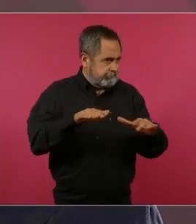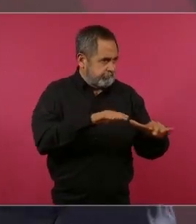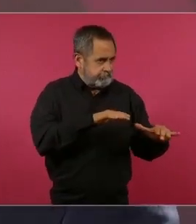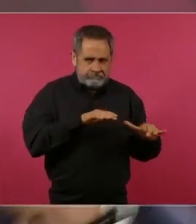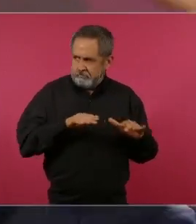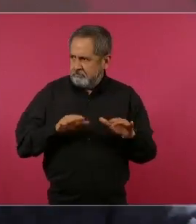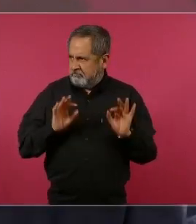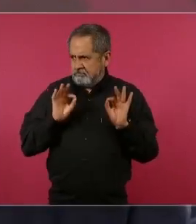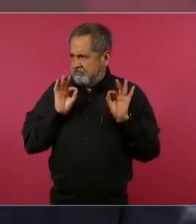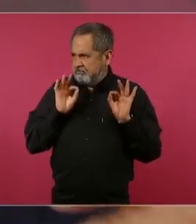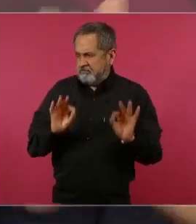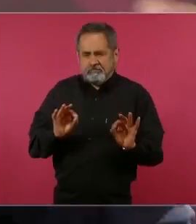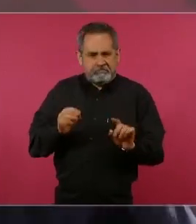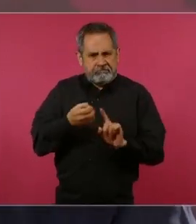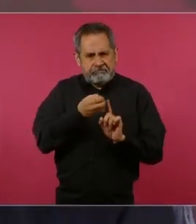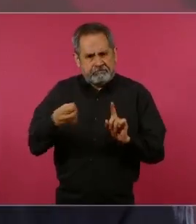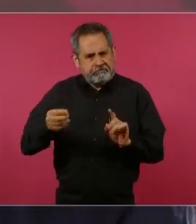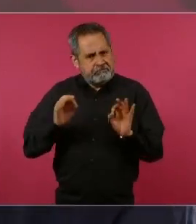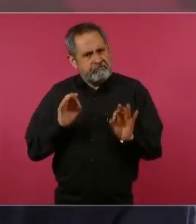El que